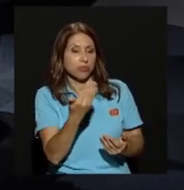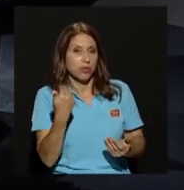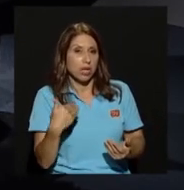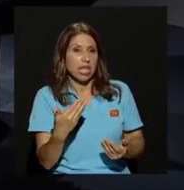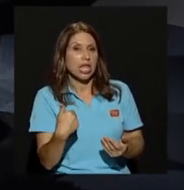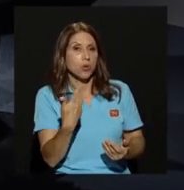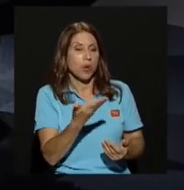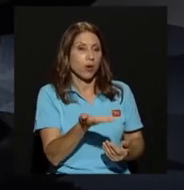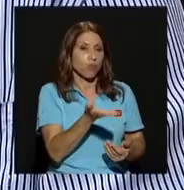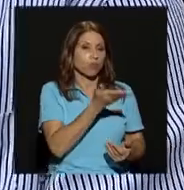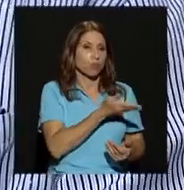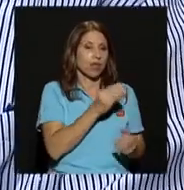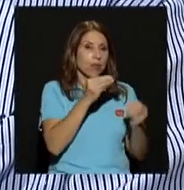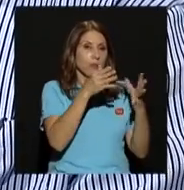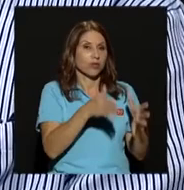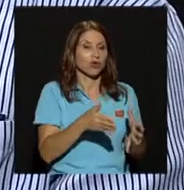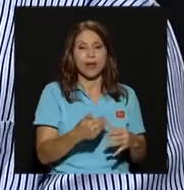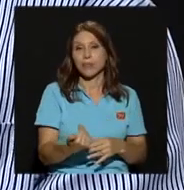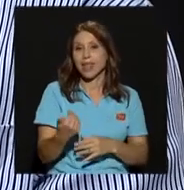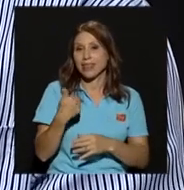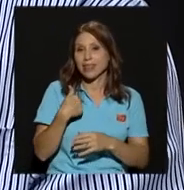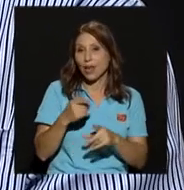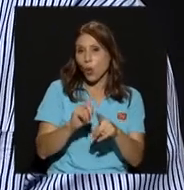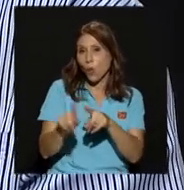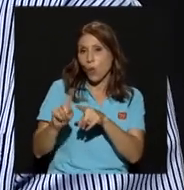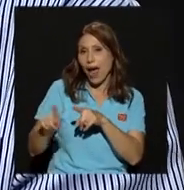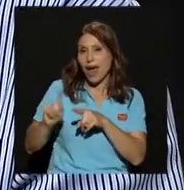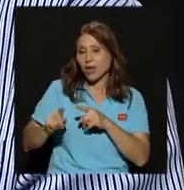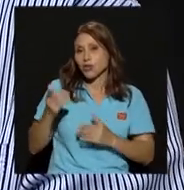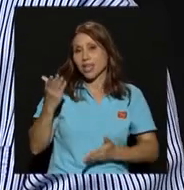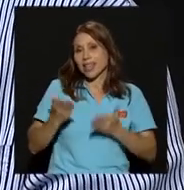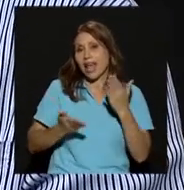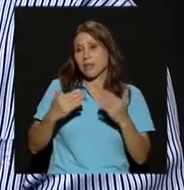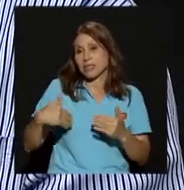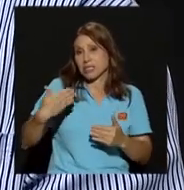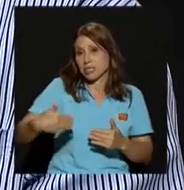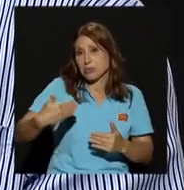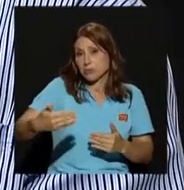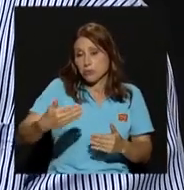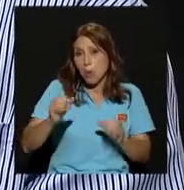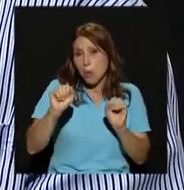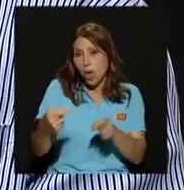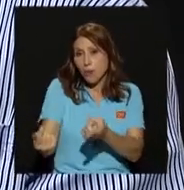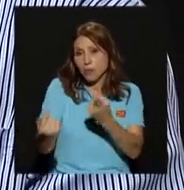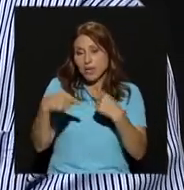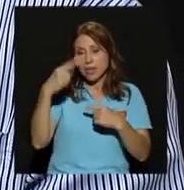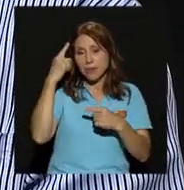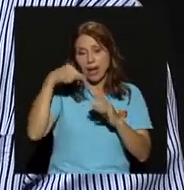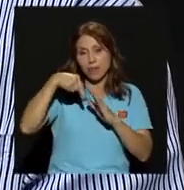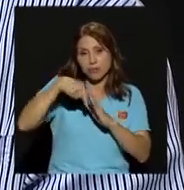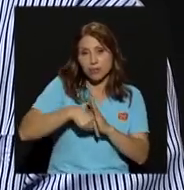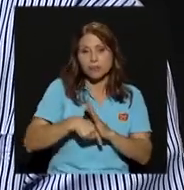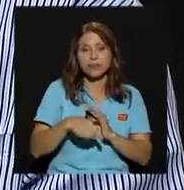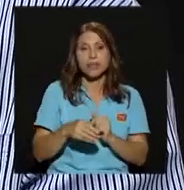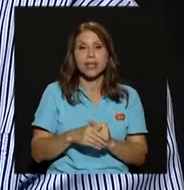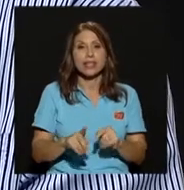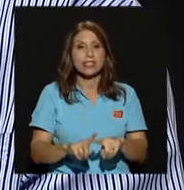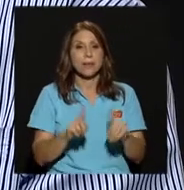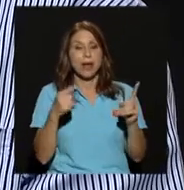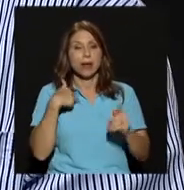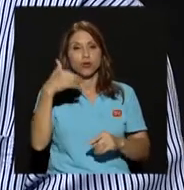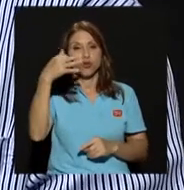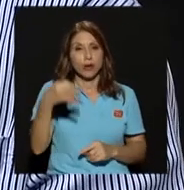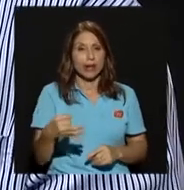lo tengo, mismo la profesora. Tengo varios que tal vez hasta en próximas visitas podamos ampliar. Claro. Sin embargo, yo creo